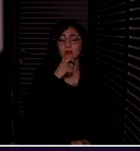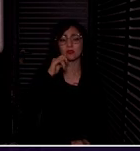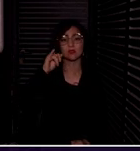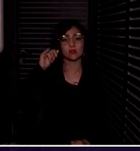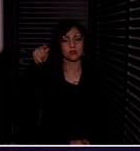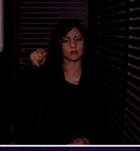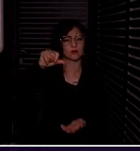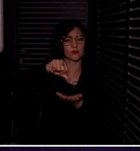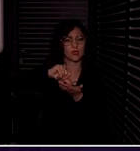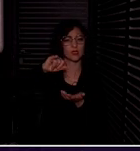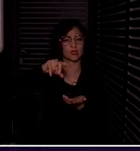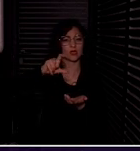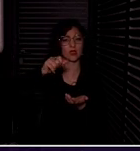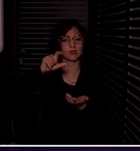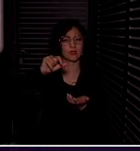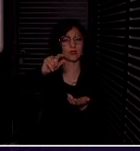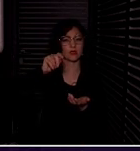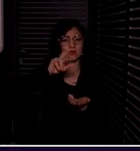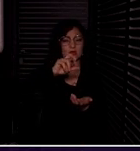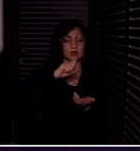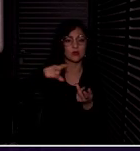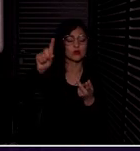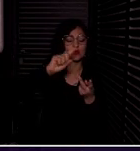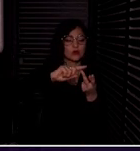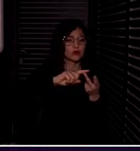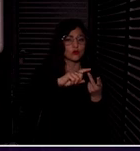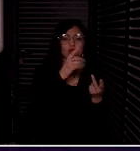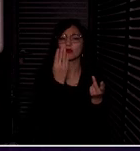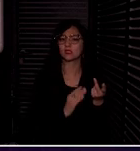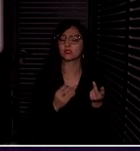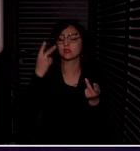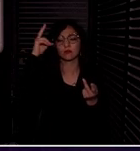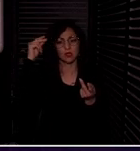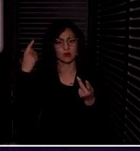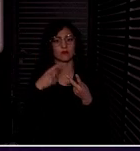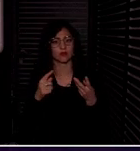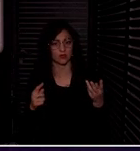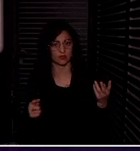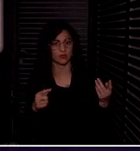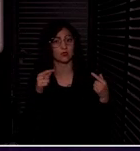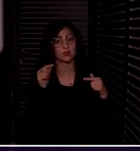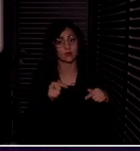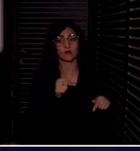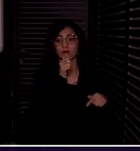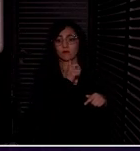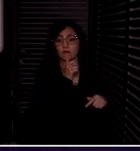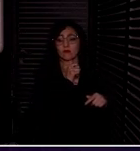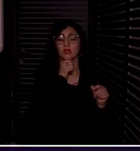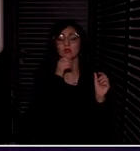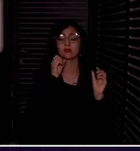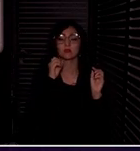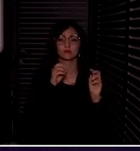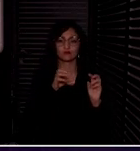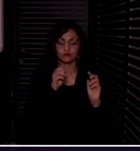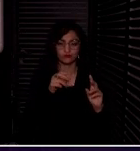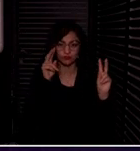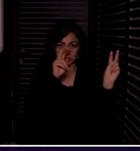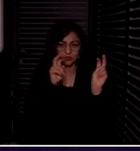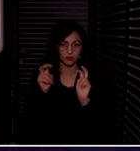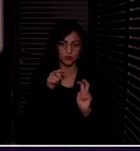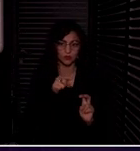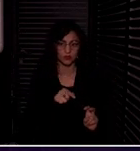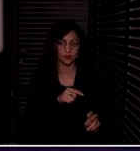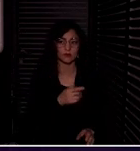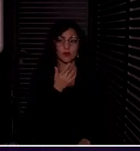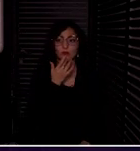audiovisual como en Brasil, como en Chile, como en México. Y es una asignatura pendiente la formación crítica en esos consumos, porque está